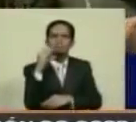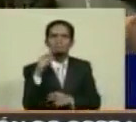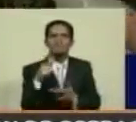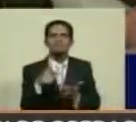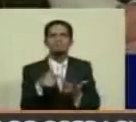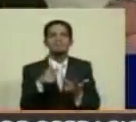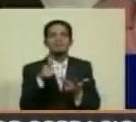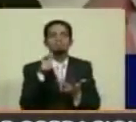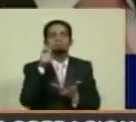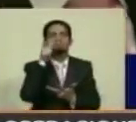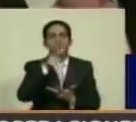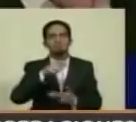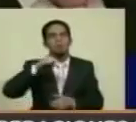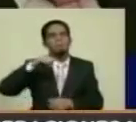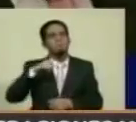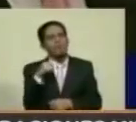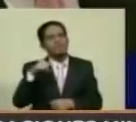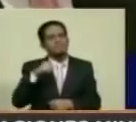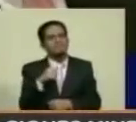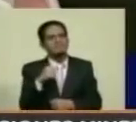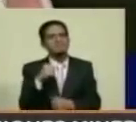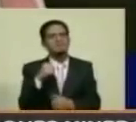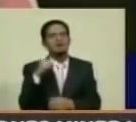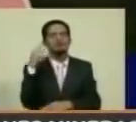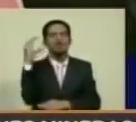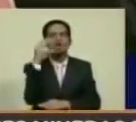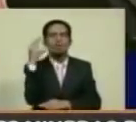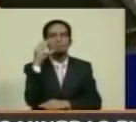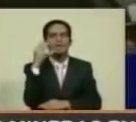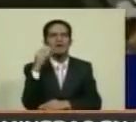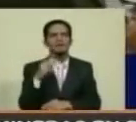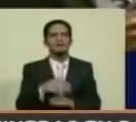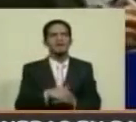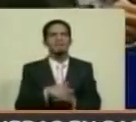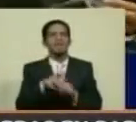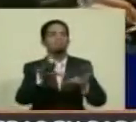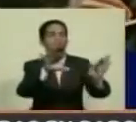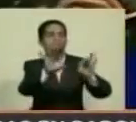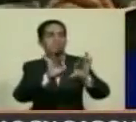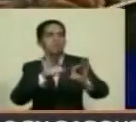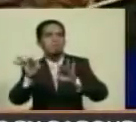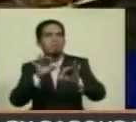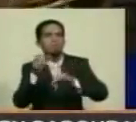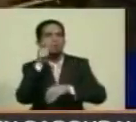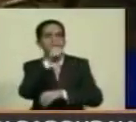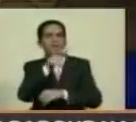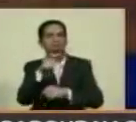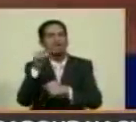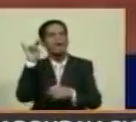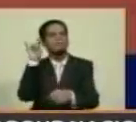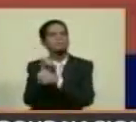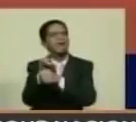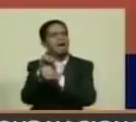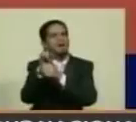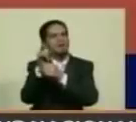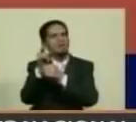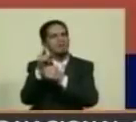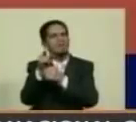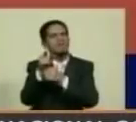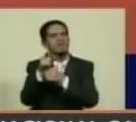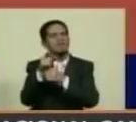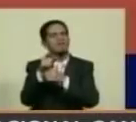y contrainteligencia colombiana, de captación de desertores y traidores de la